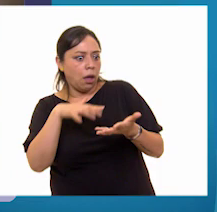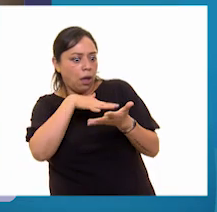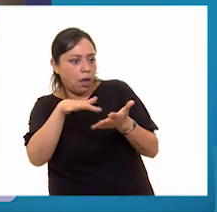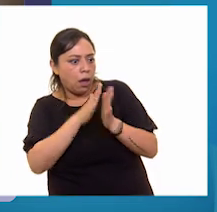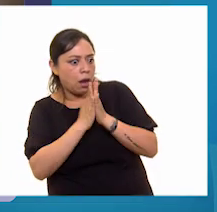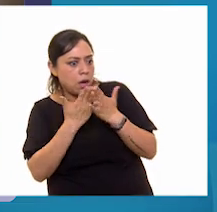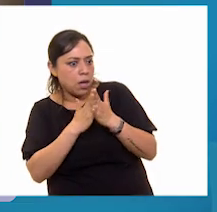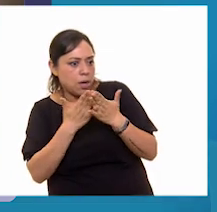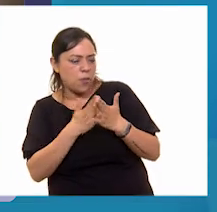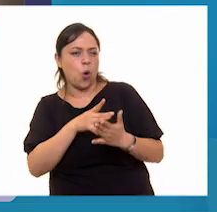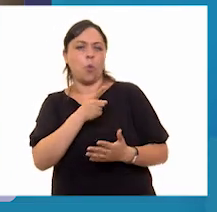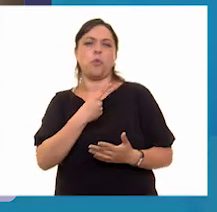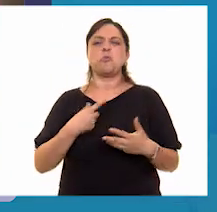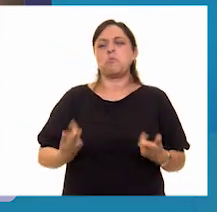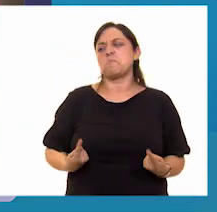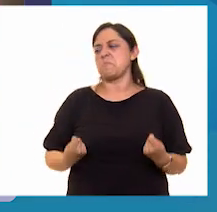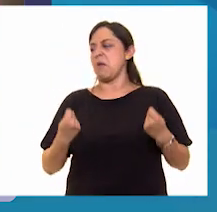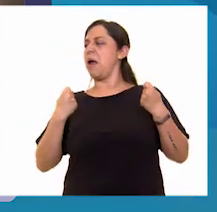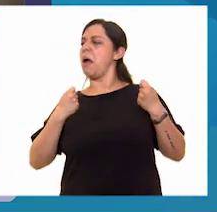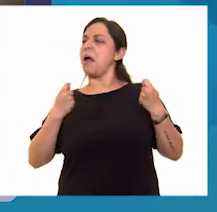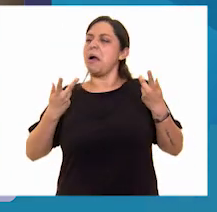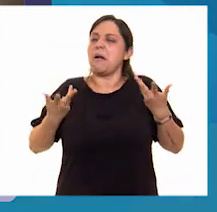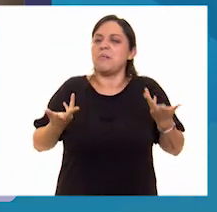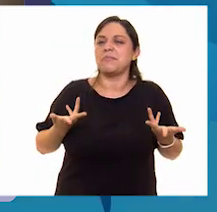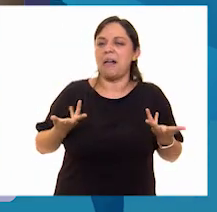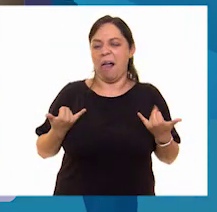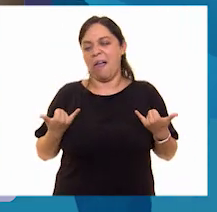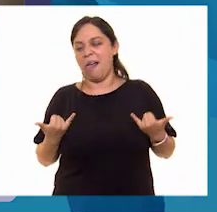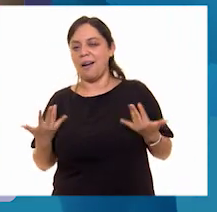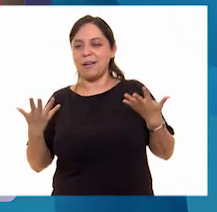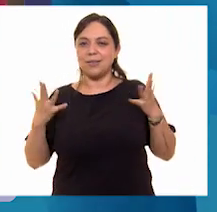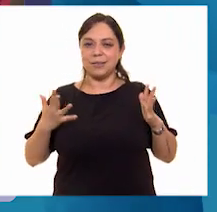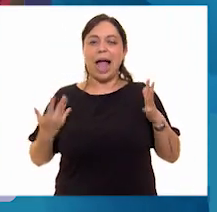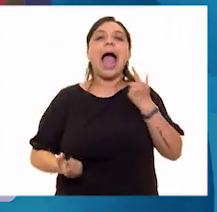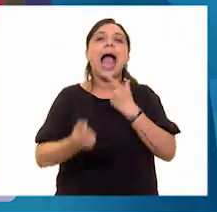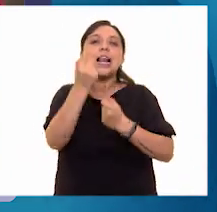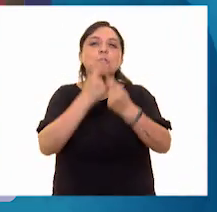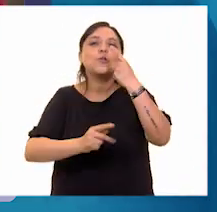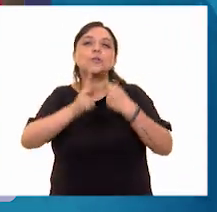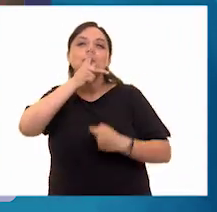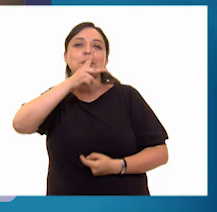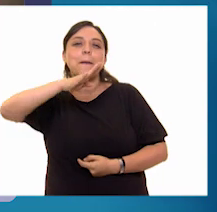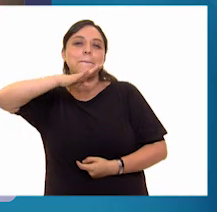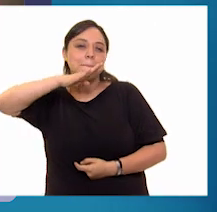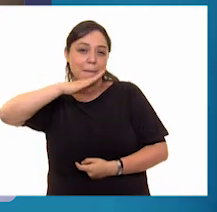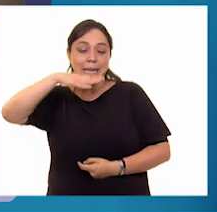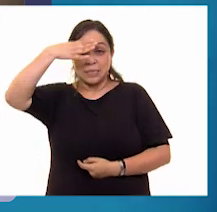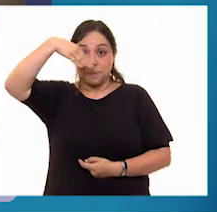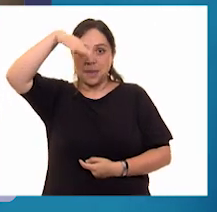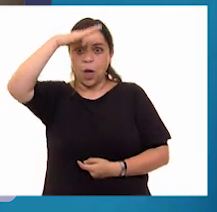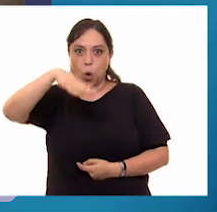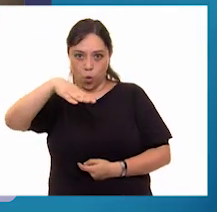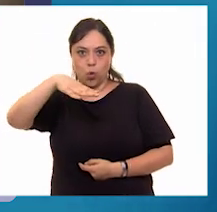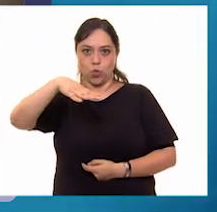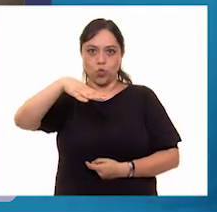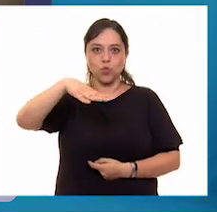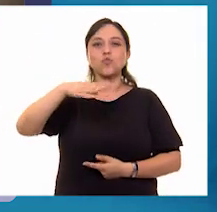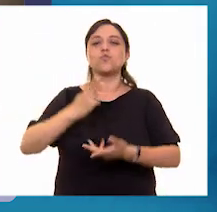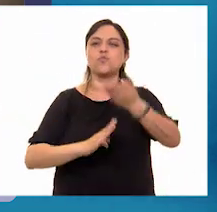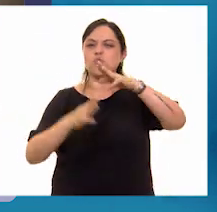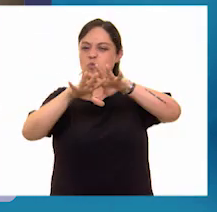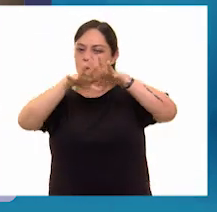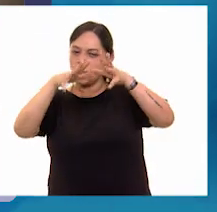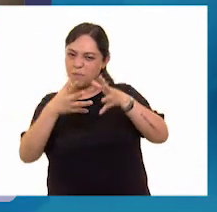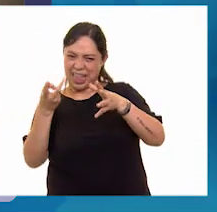tu irreverencia. Por ahí comentábamos que a algunos padres no les gusta que la peor señora del mundo, que ya hablaremos de ella, sea